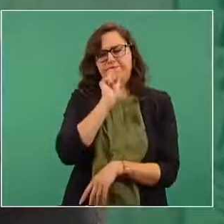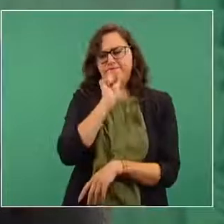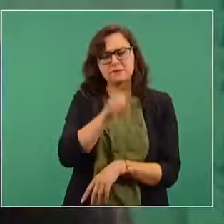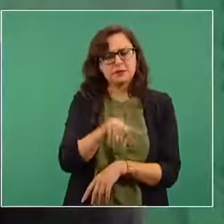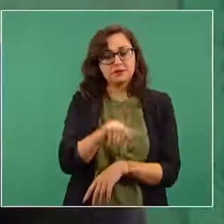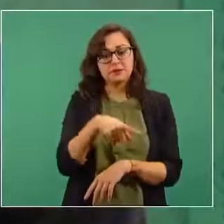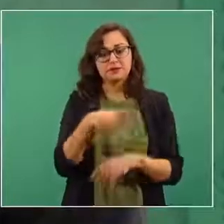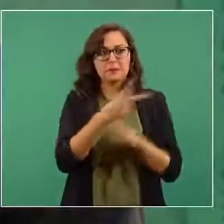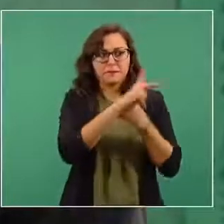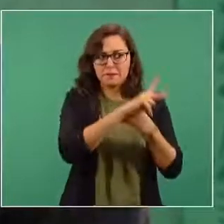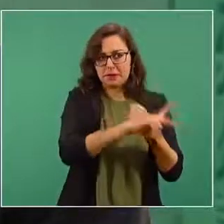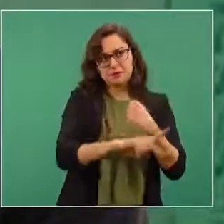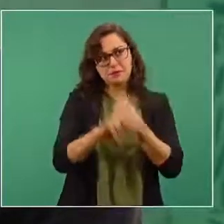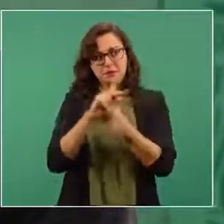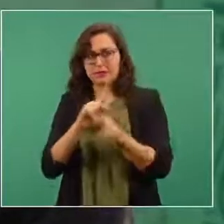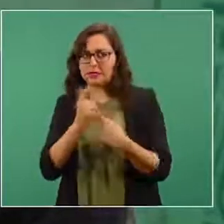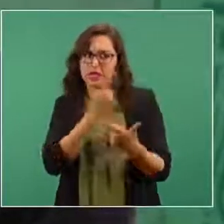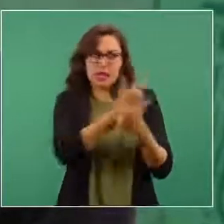Entonces,